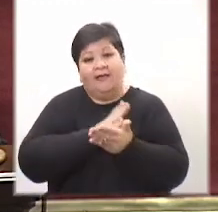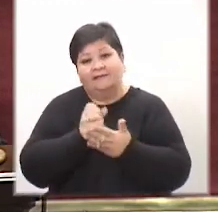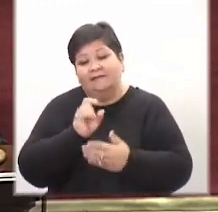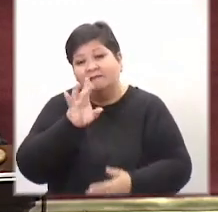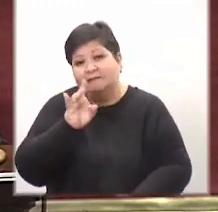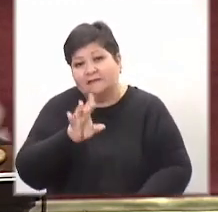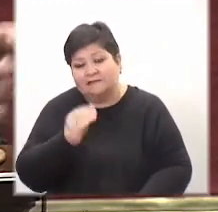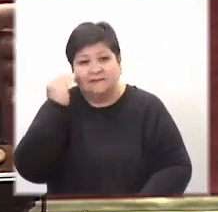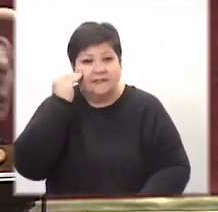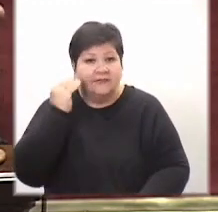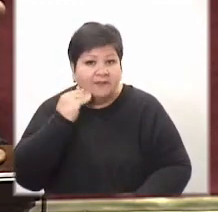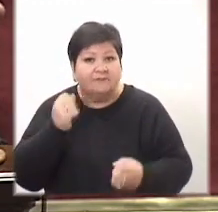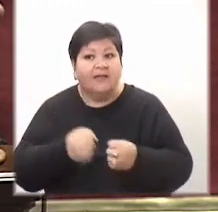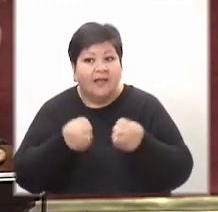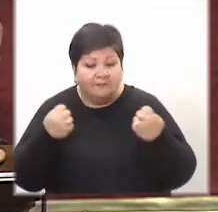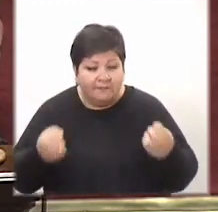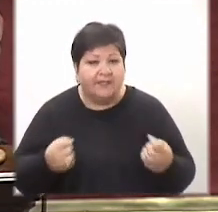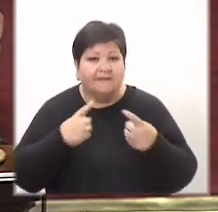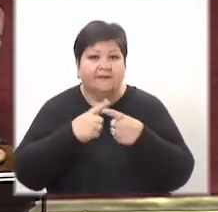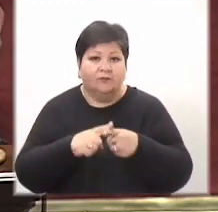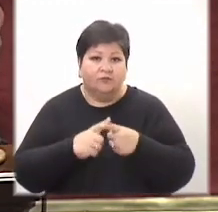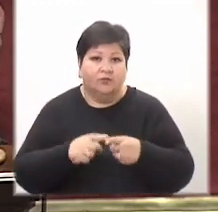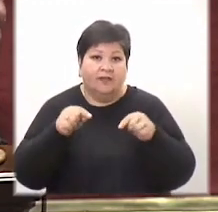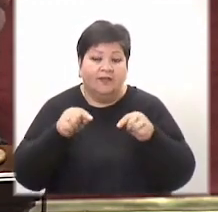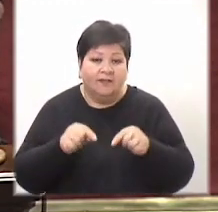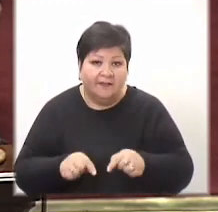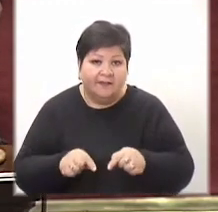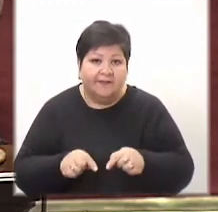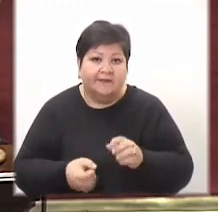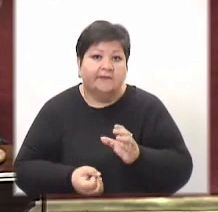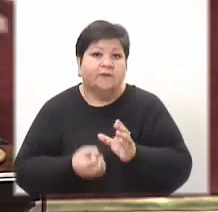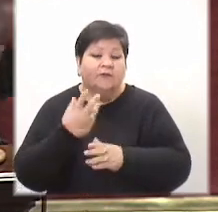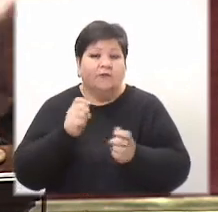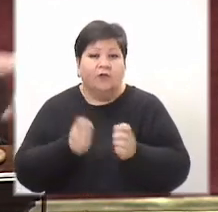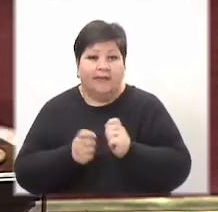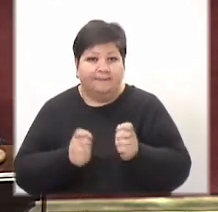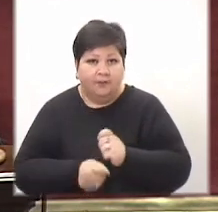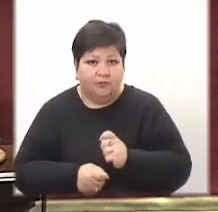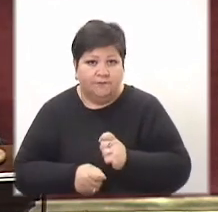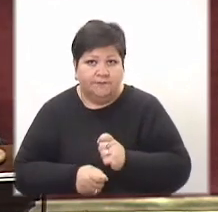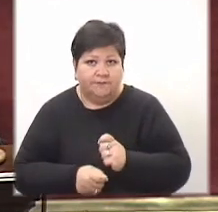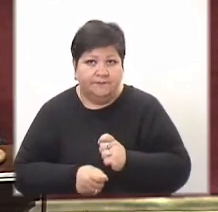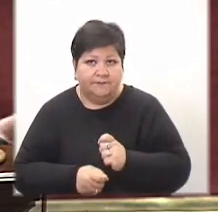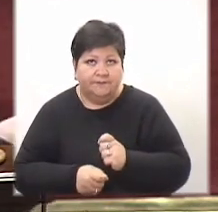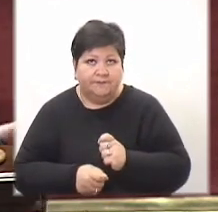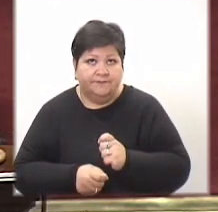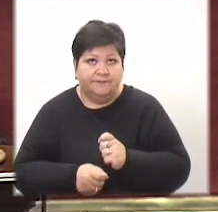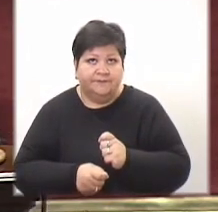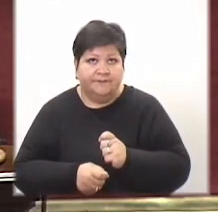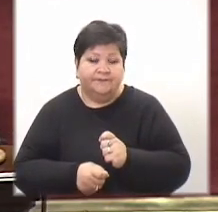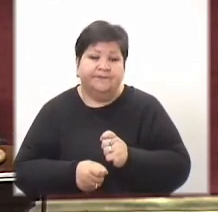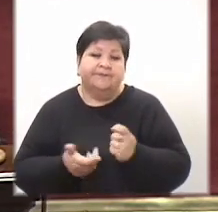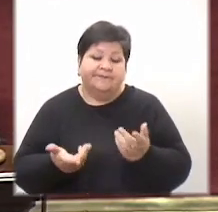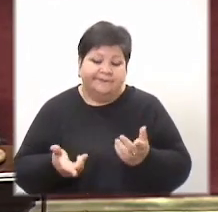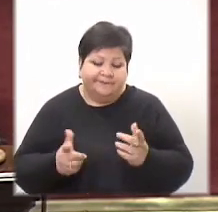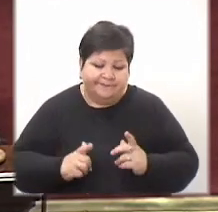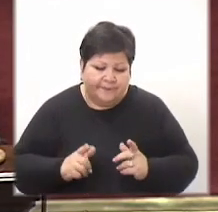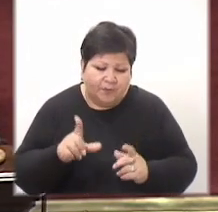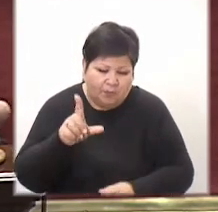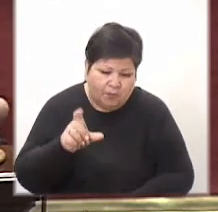para ampliar la discusión y en base a ello se produjeron nuevos e importantes cambios. Como era de esperar